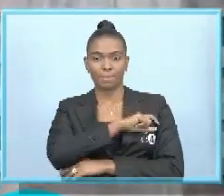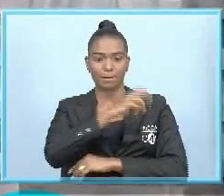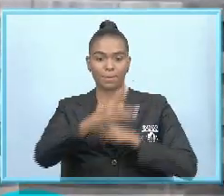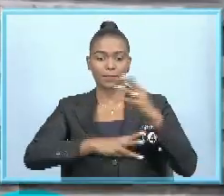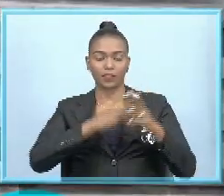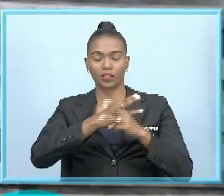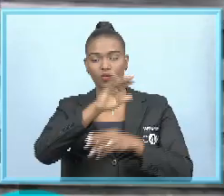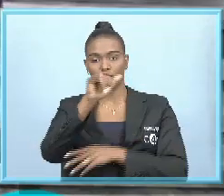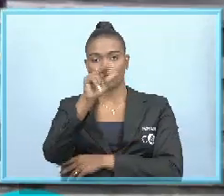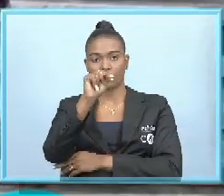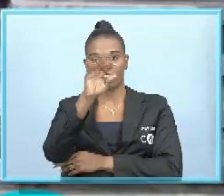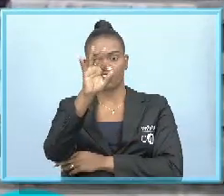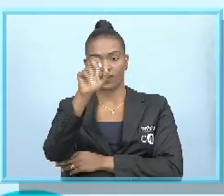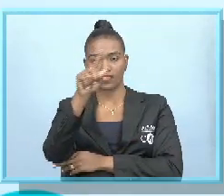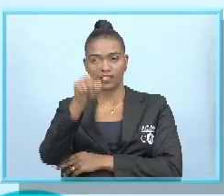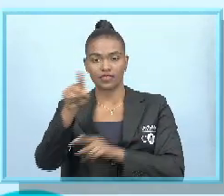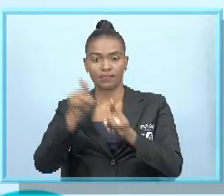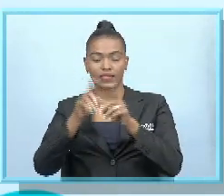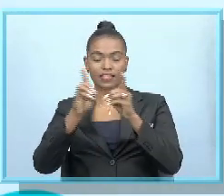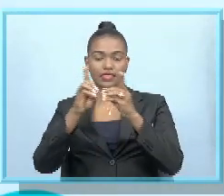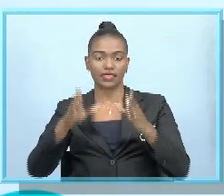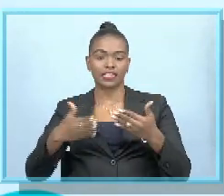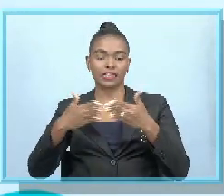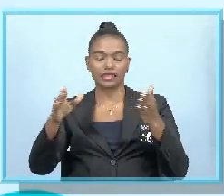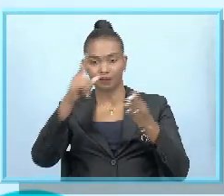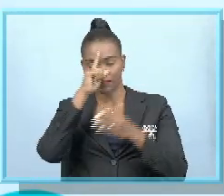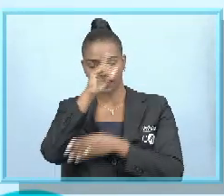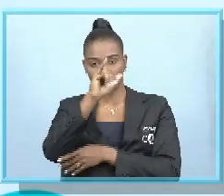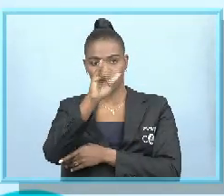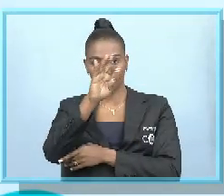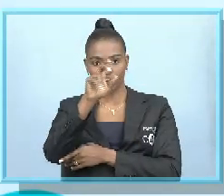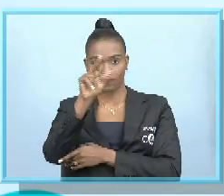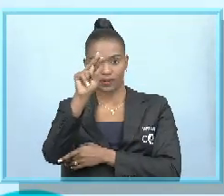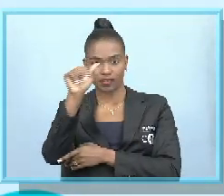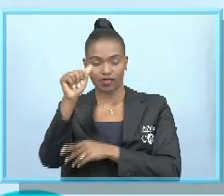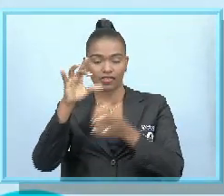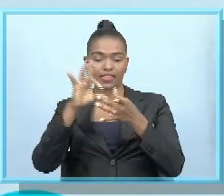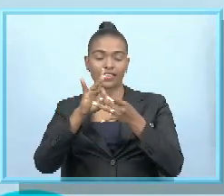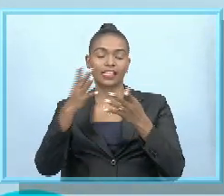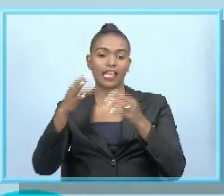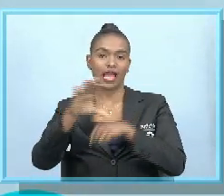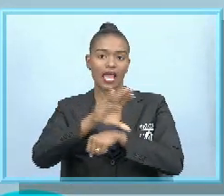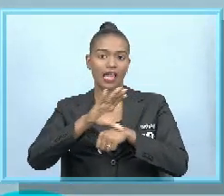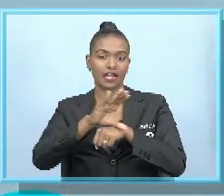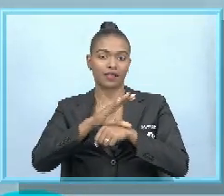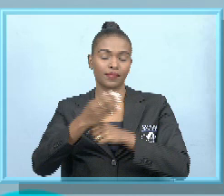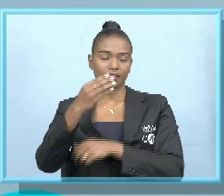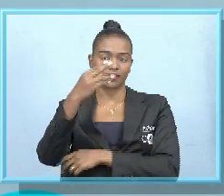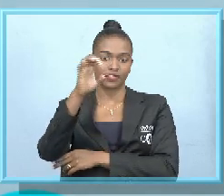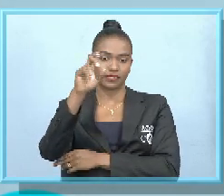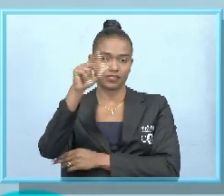Juan Fernández Trigo, y el director general para Iberoamérica y el Caribe, Enrique